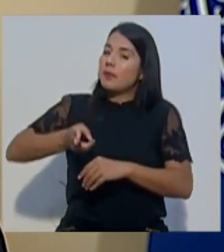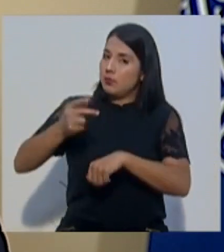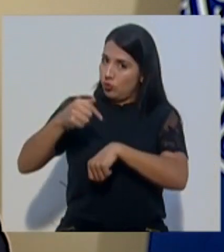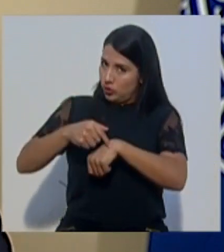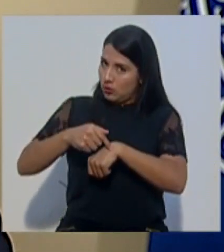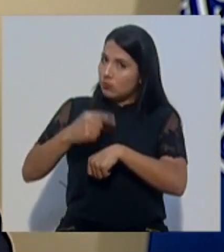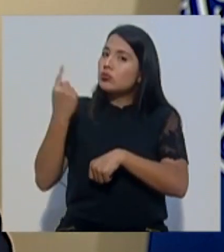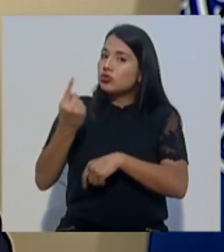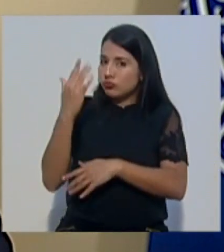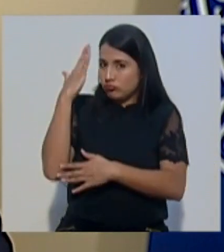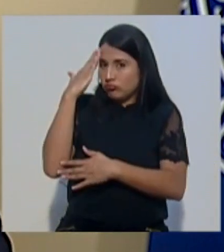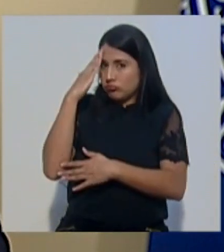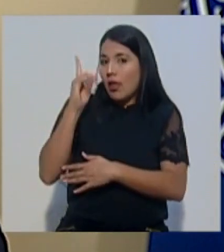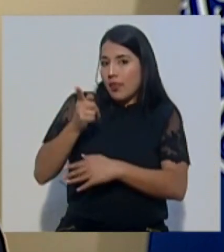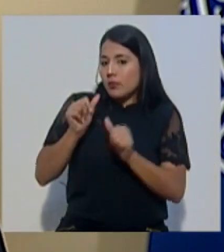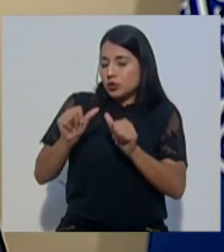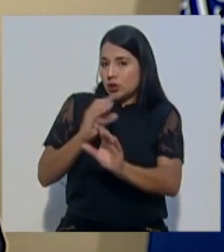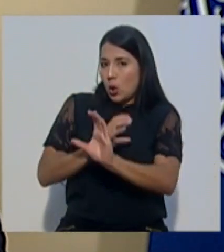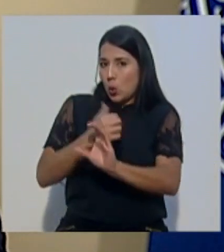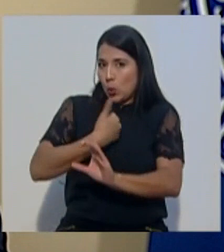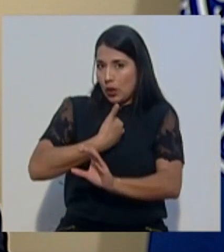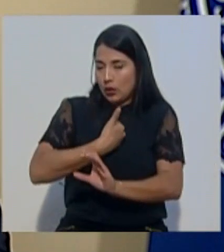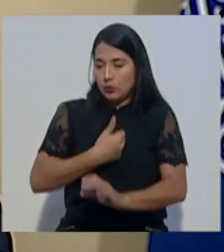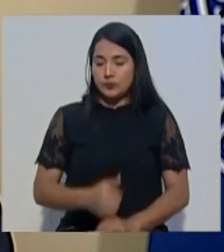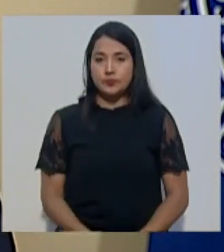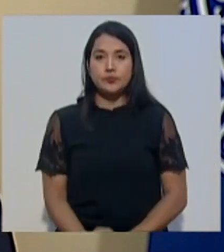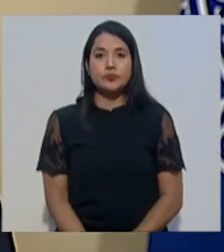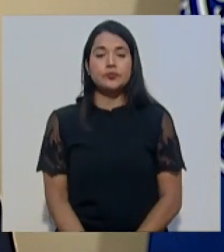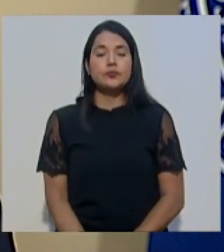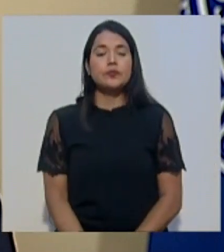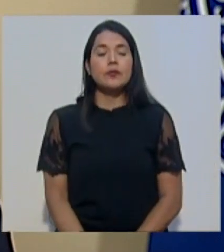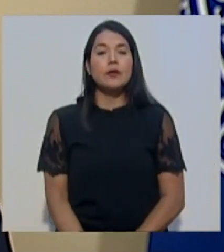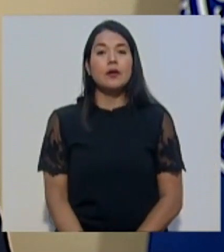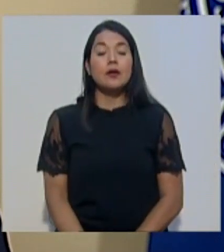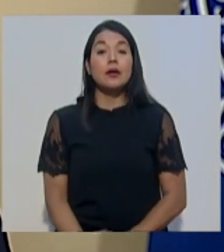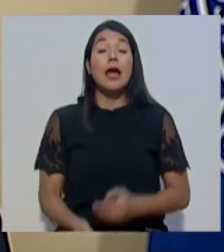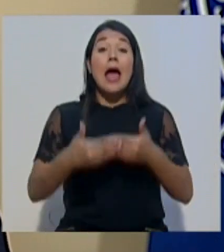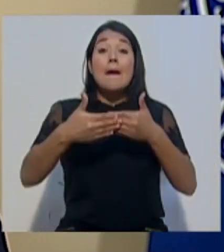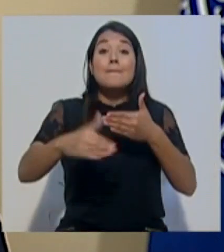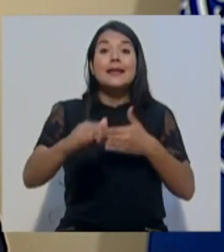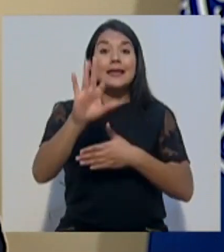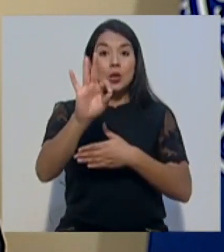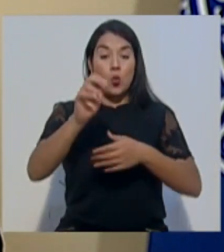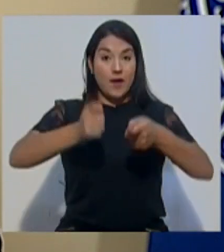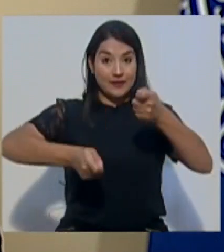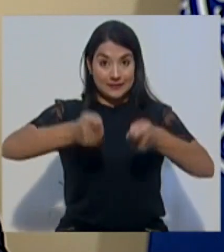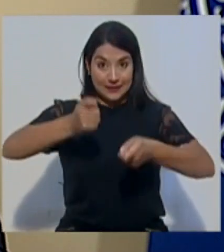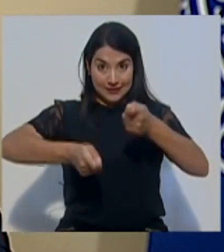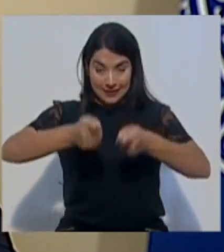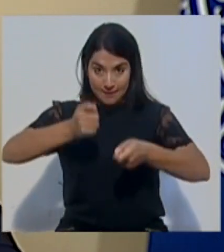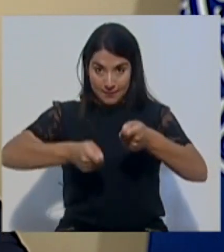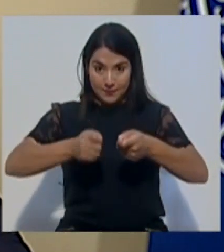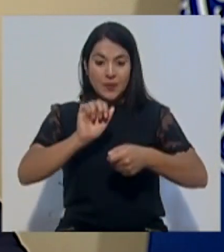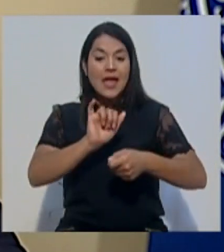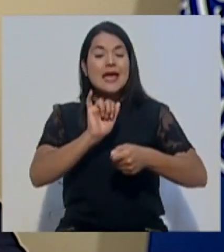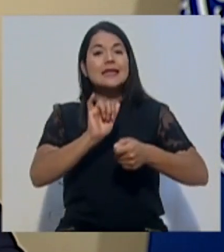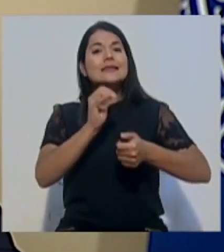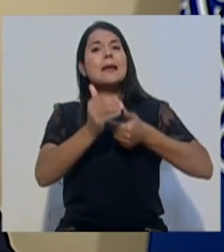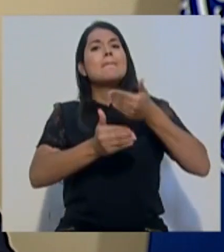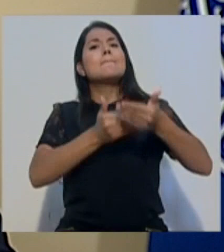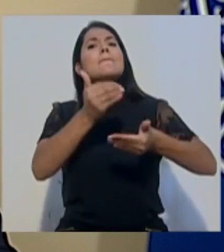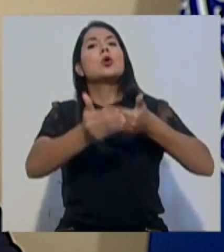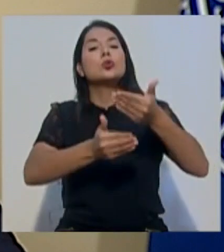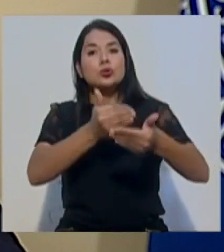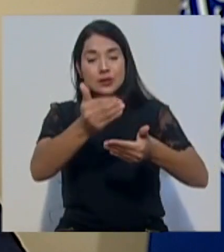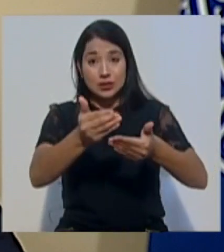de que tenemos que cuidarnos. A partir del 9 de septiembre, y este proceso de transición